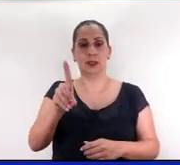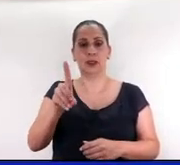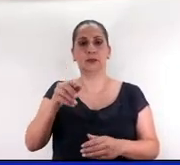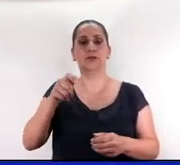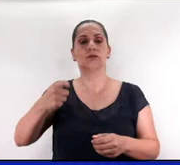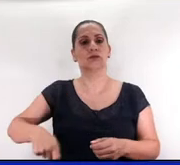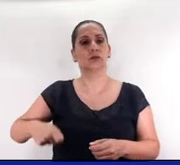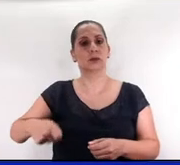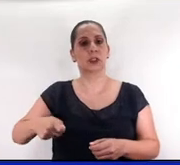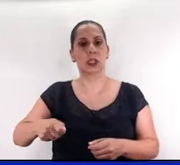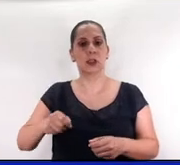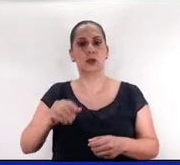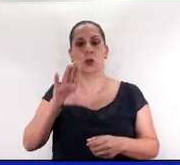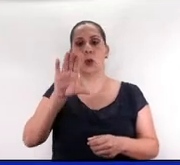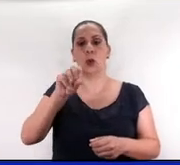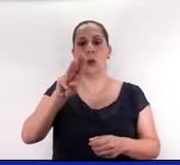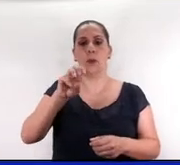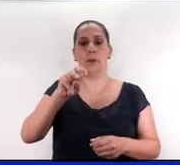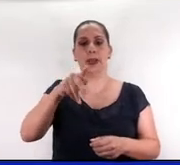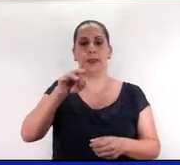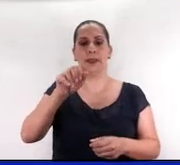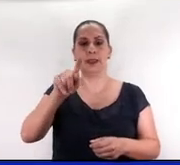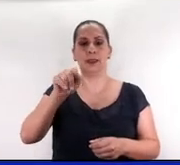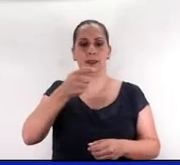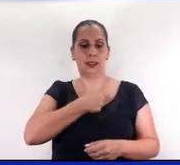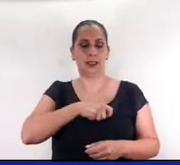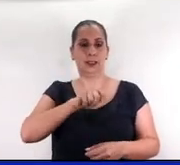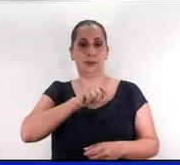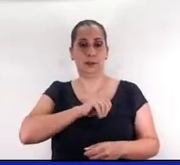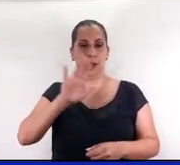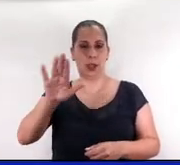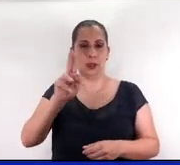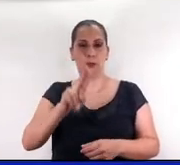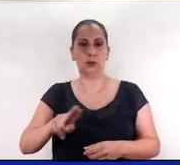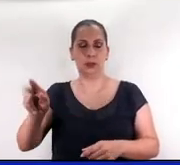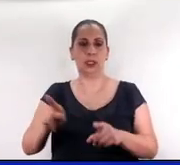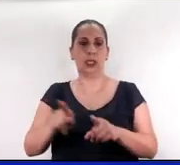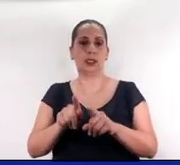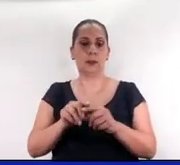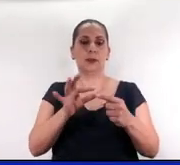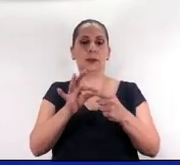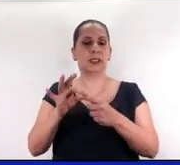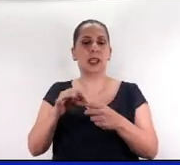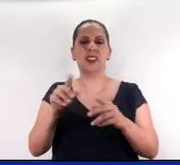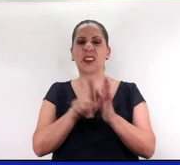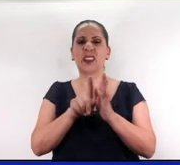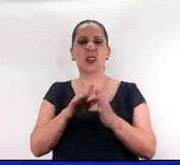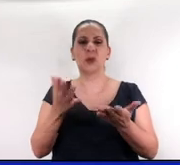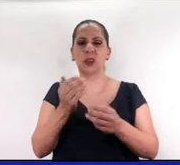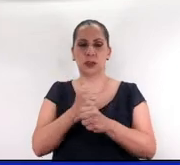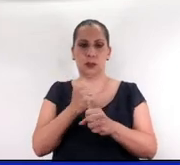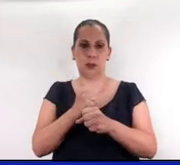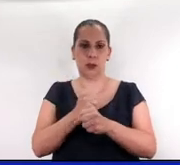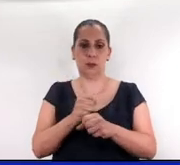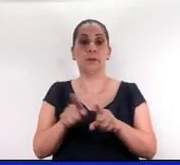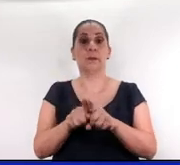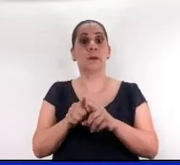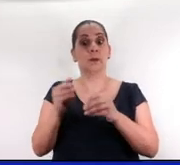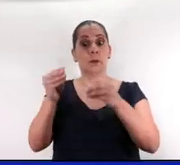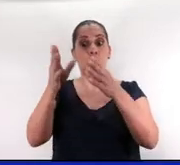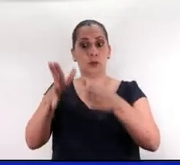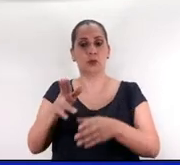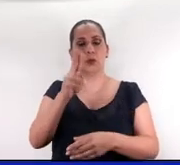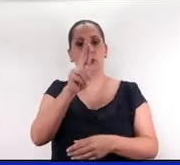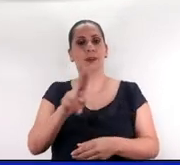Universidad Complutense de Madrid, España, y especialista en Derecho de Trabajo. Además, es docente